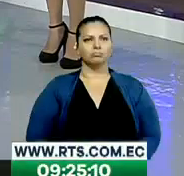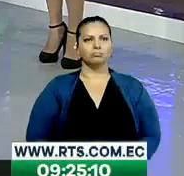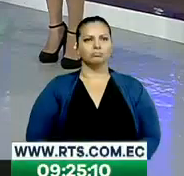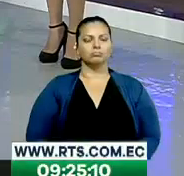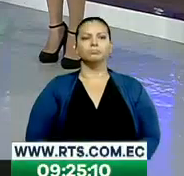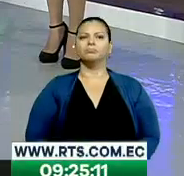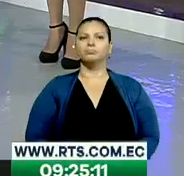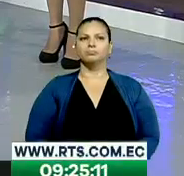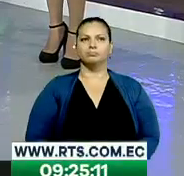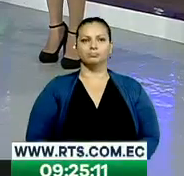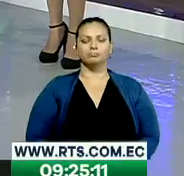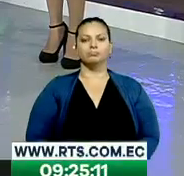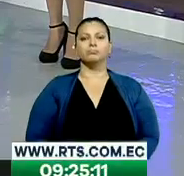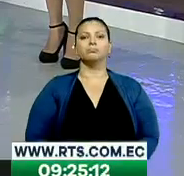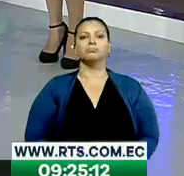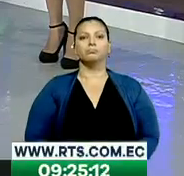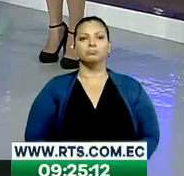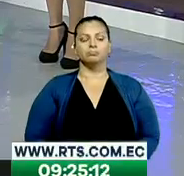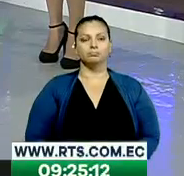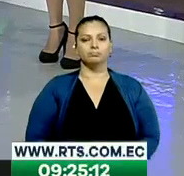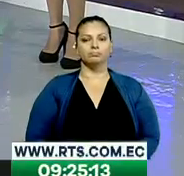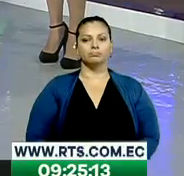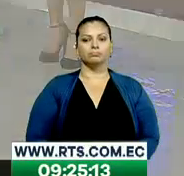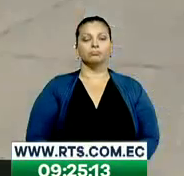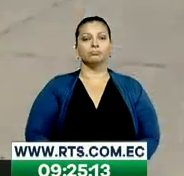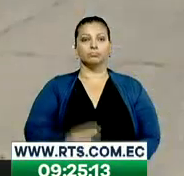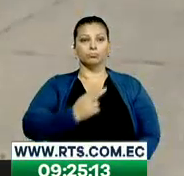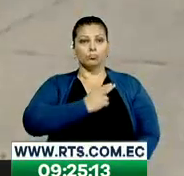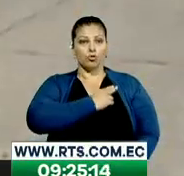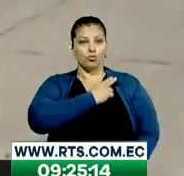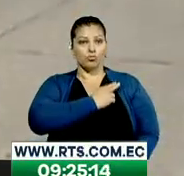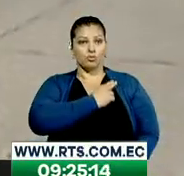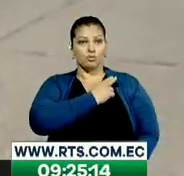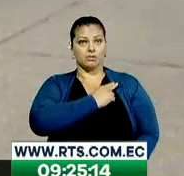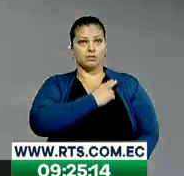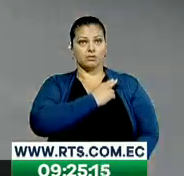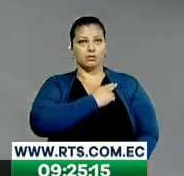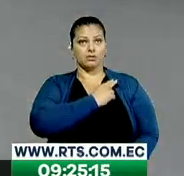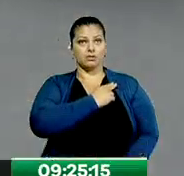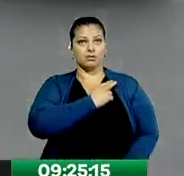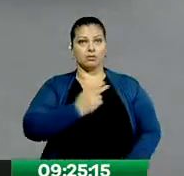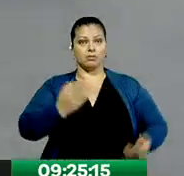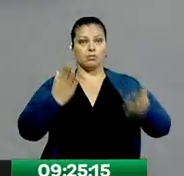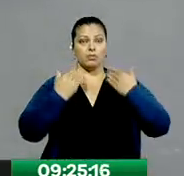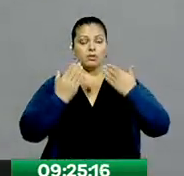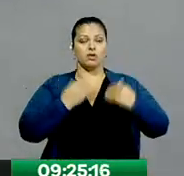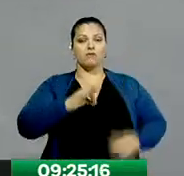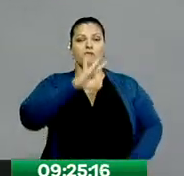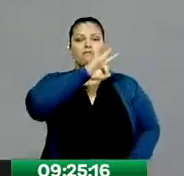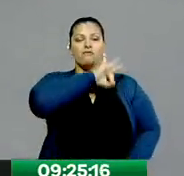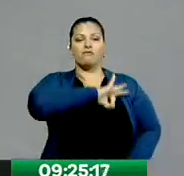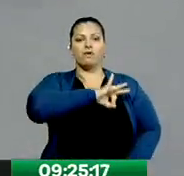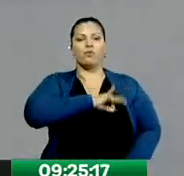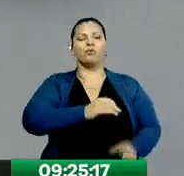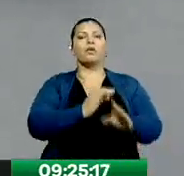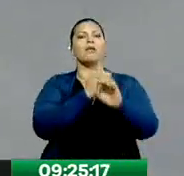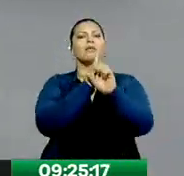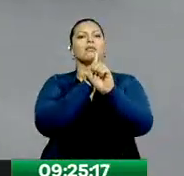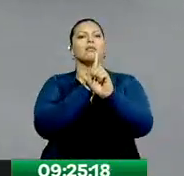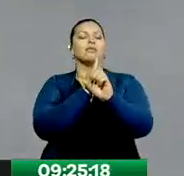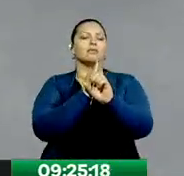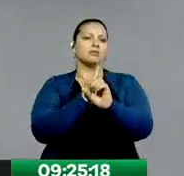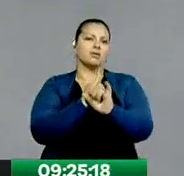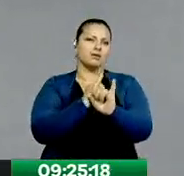se ha presentado un reclamo por parte de los estudiantes de la Facultad de Ingeniería Industrial que está aquí cerca del canal incluso, ¿no? Claro, hay una